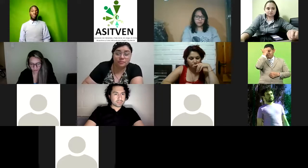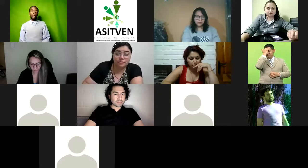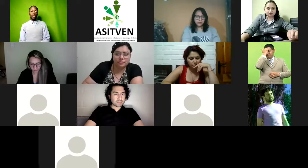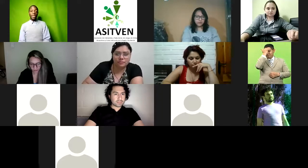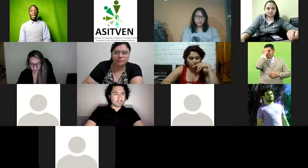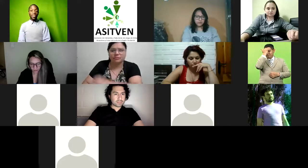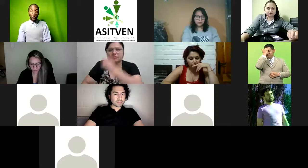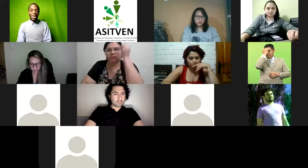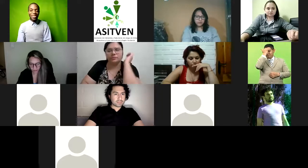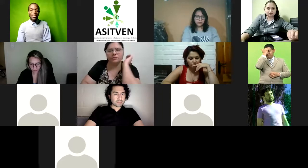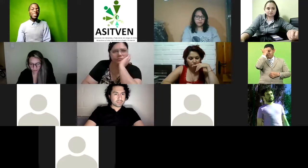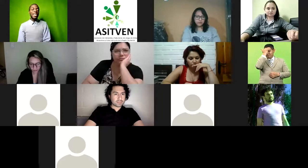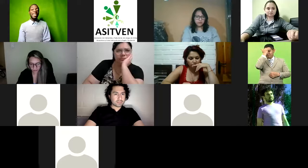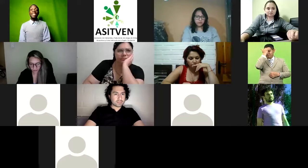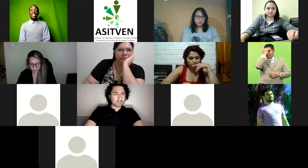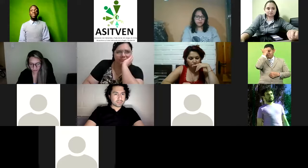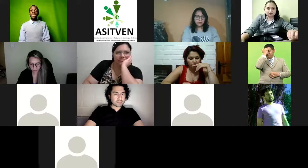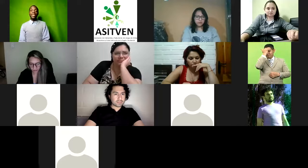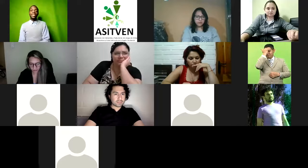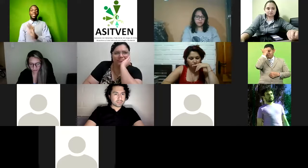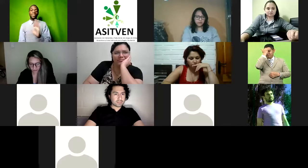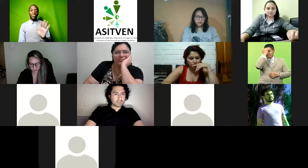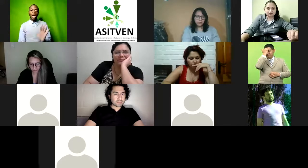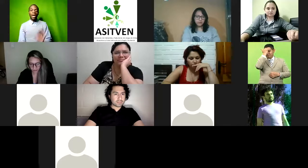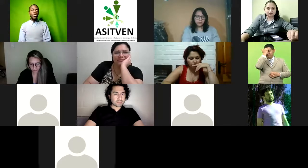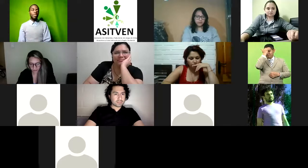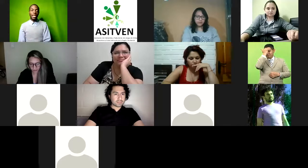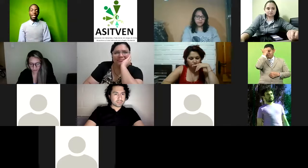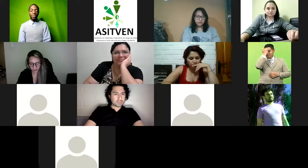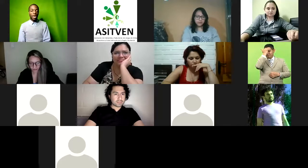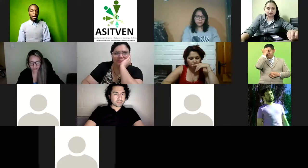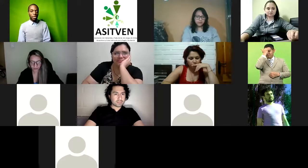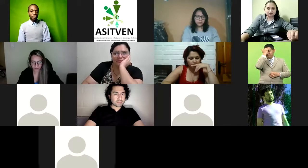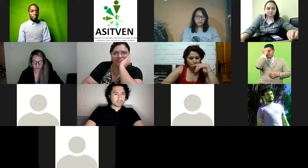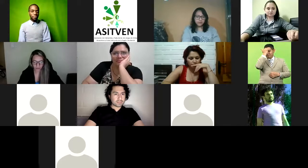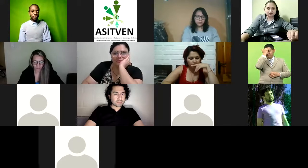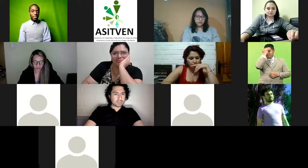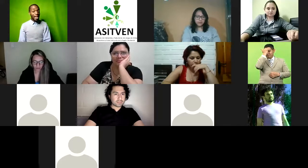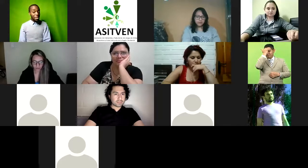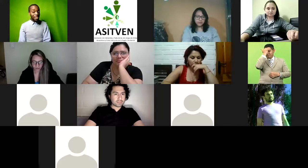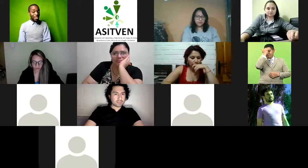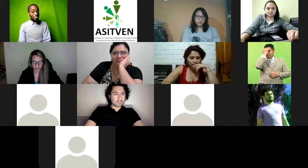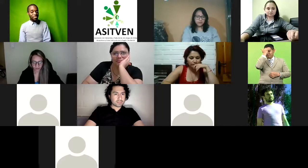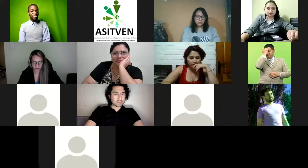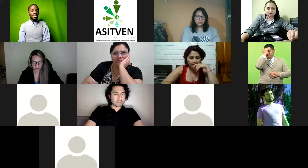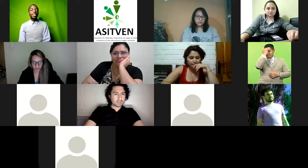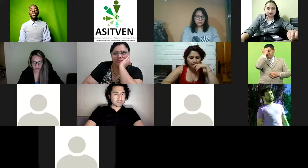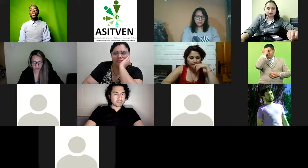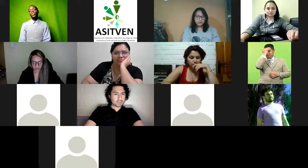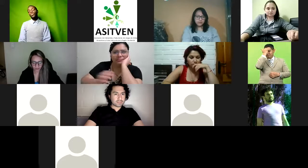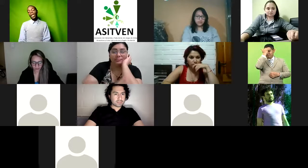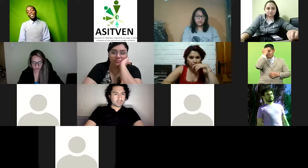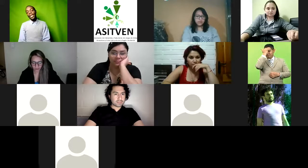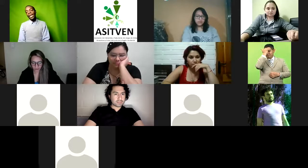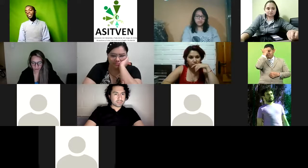no, superan todo eso y en 3 meses ya son habidos hablantes de una lengua. 3 meses.